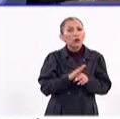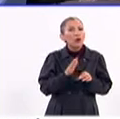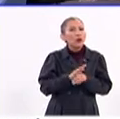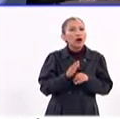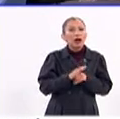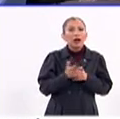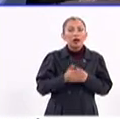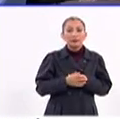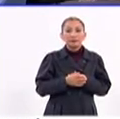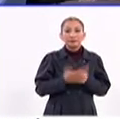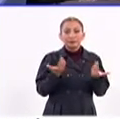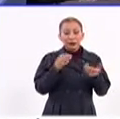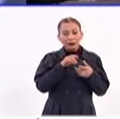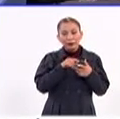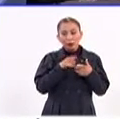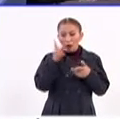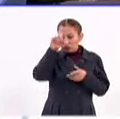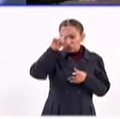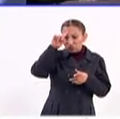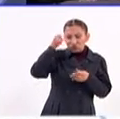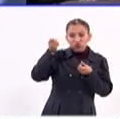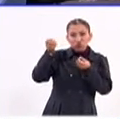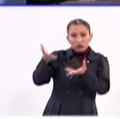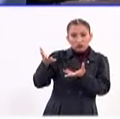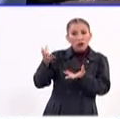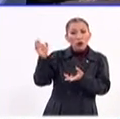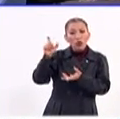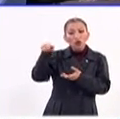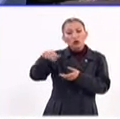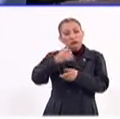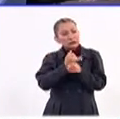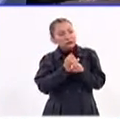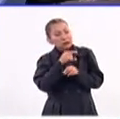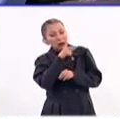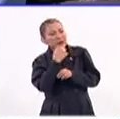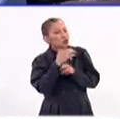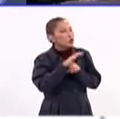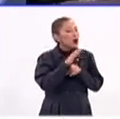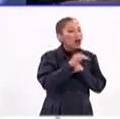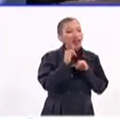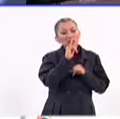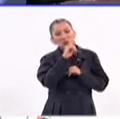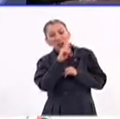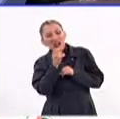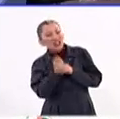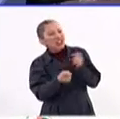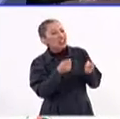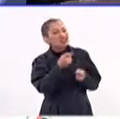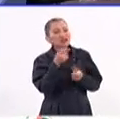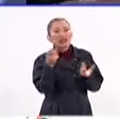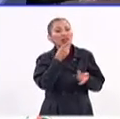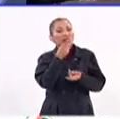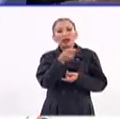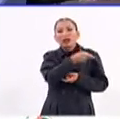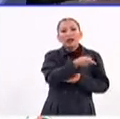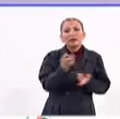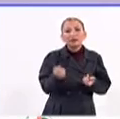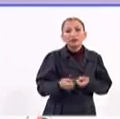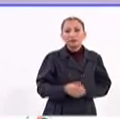fueron las guías que recibiste cuando investigaste y dices, a ver, ¿qué es el Instituto Politécnico Nacional? ¿Qué fue lo que te